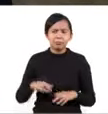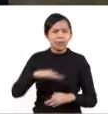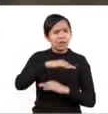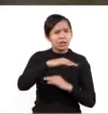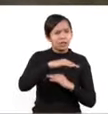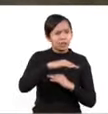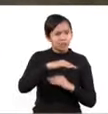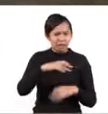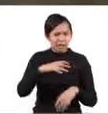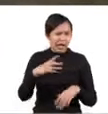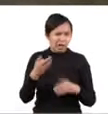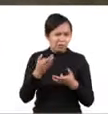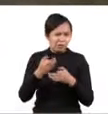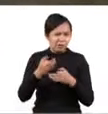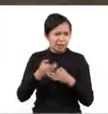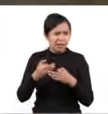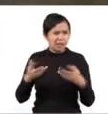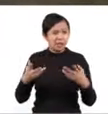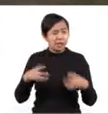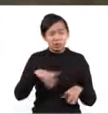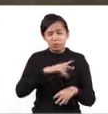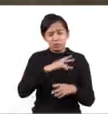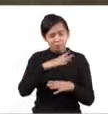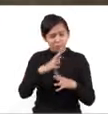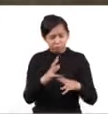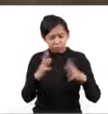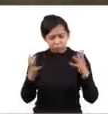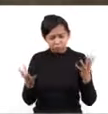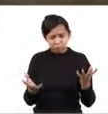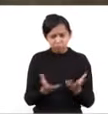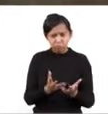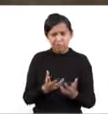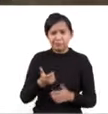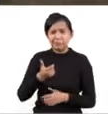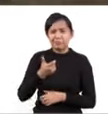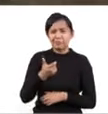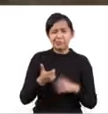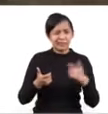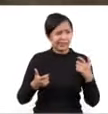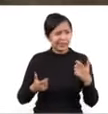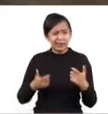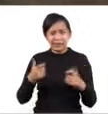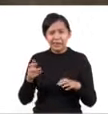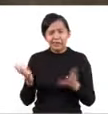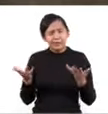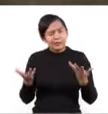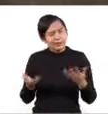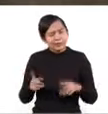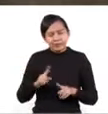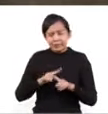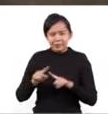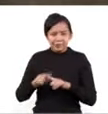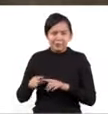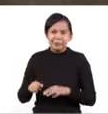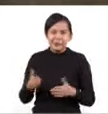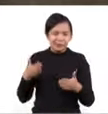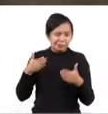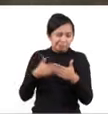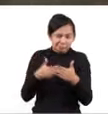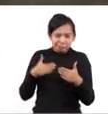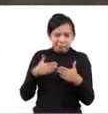nuestras economías. Aún no nos hemos recuperado de la disrupción de las cadenas de suministro y de los otros obstáculos